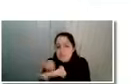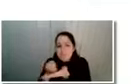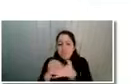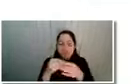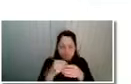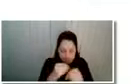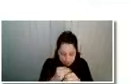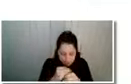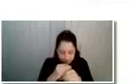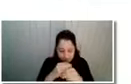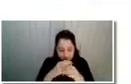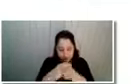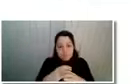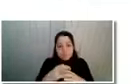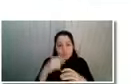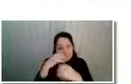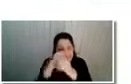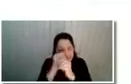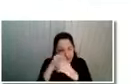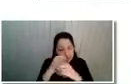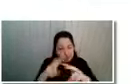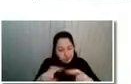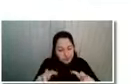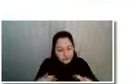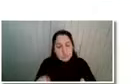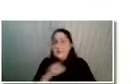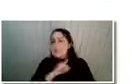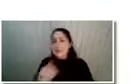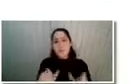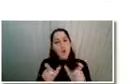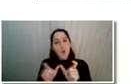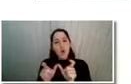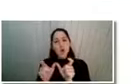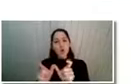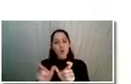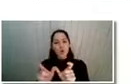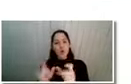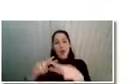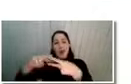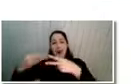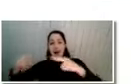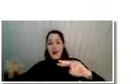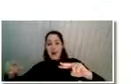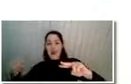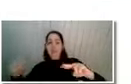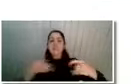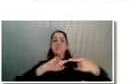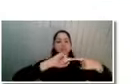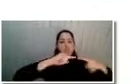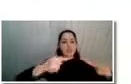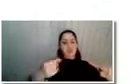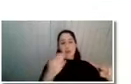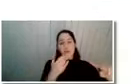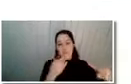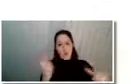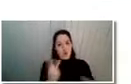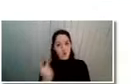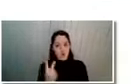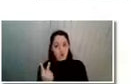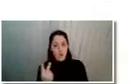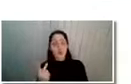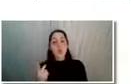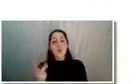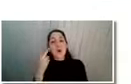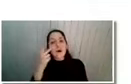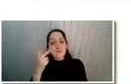funcionando, siempre se usa un control del material genético humano, del huésped. Entonces, y esto se ve como esta curva de